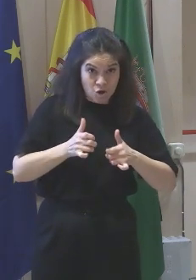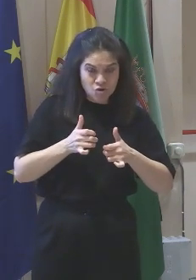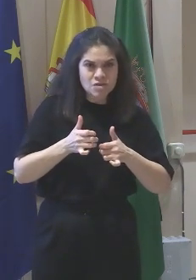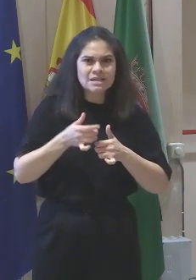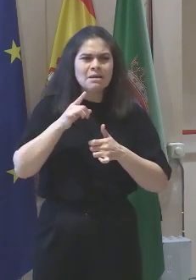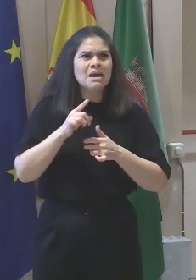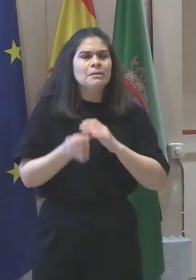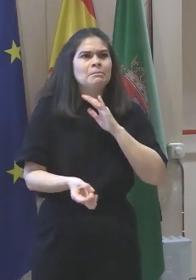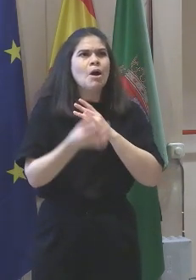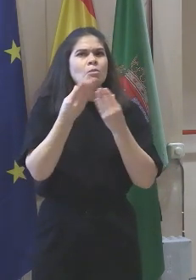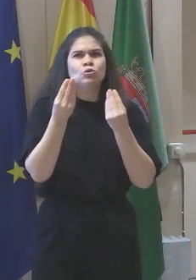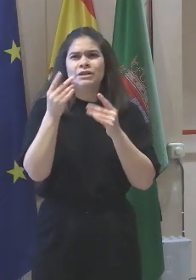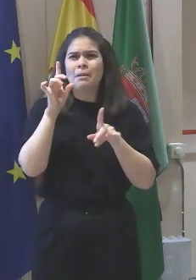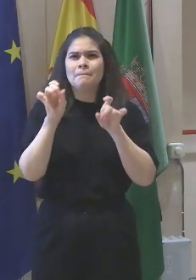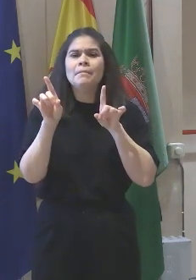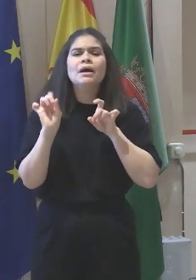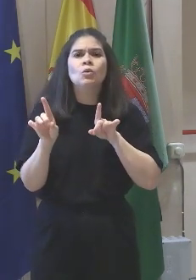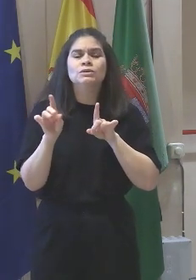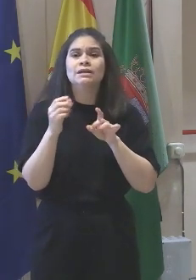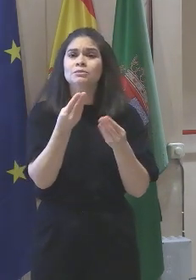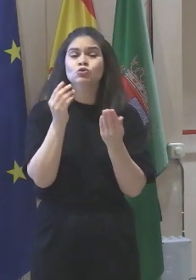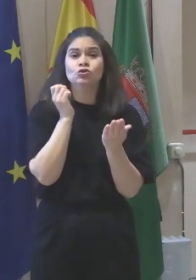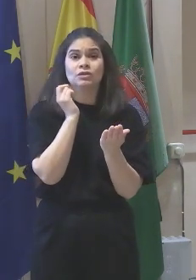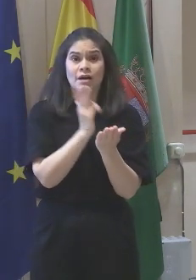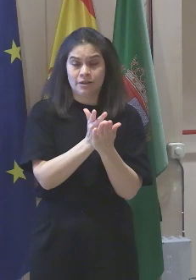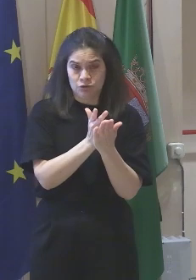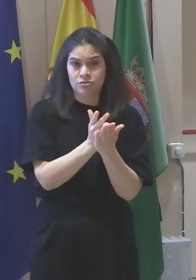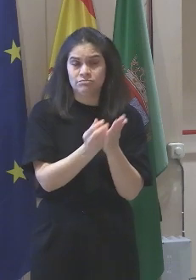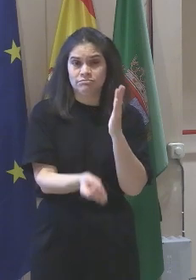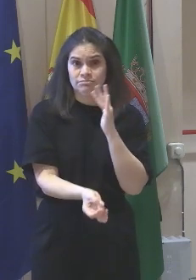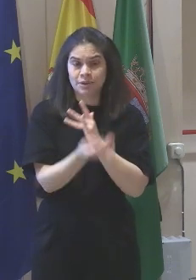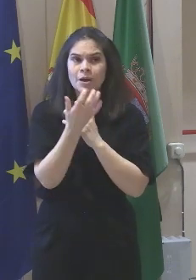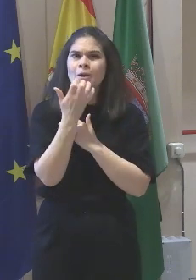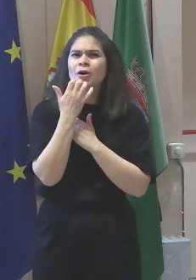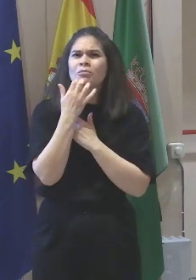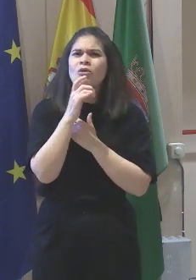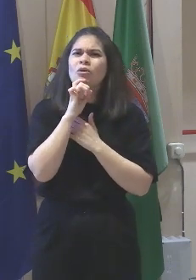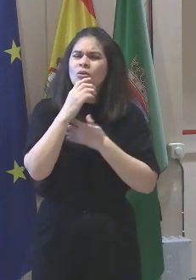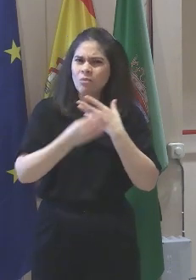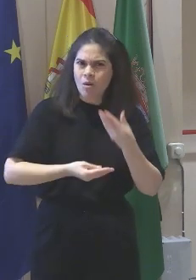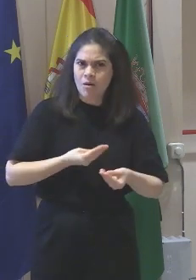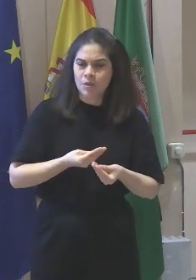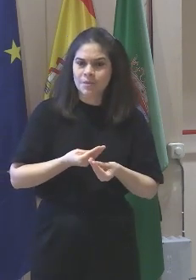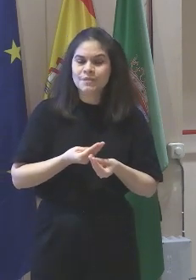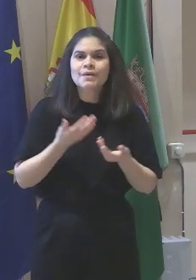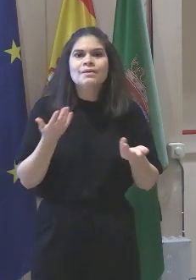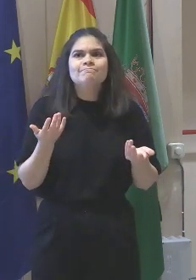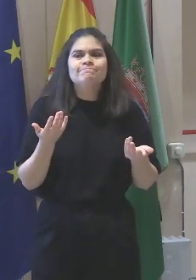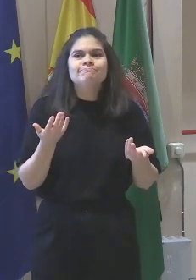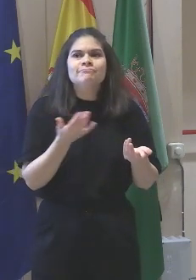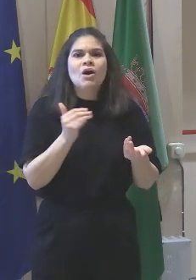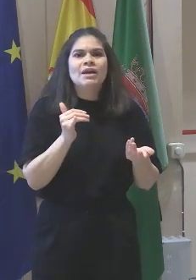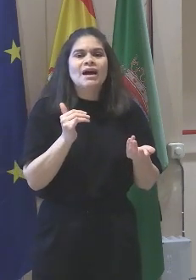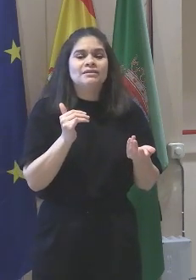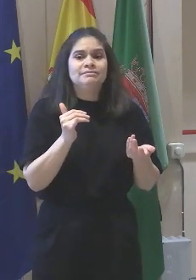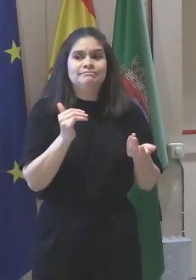muchas preguntas y muchos retos. Por ejemplo, ¿cómo hacerlo? Aunque tenemos esta sobre